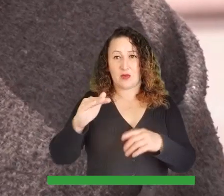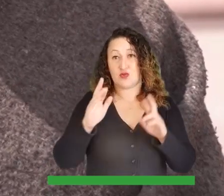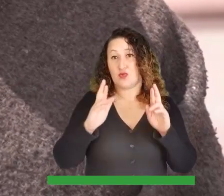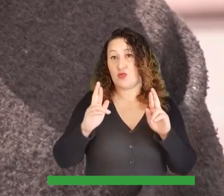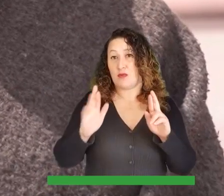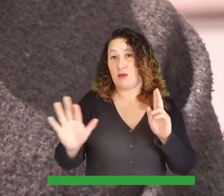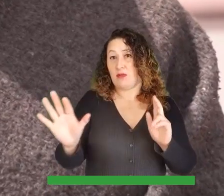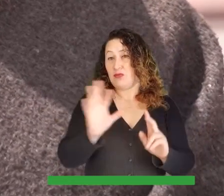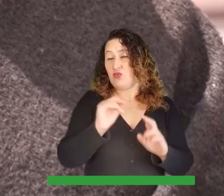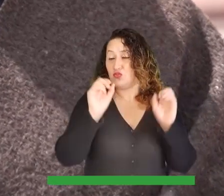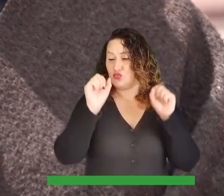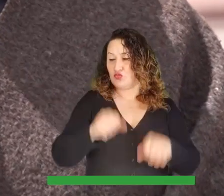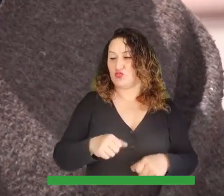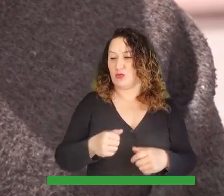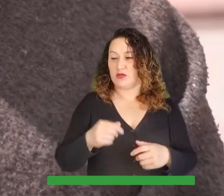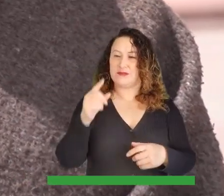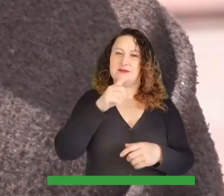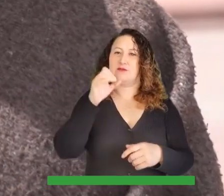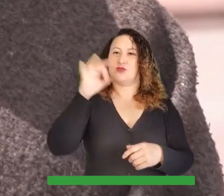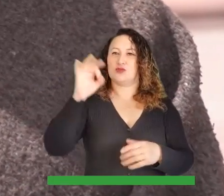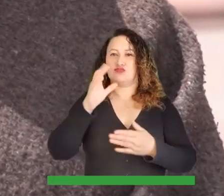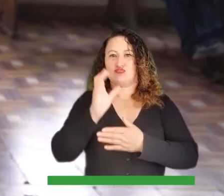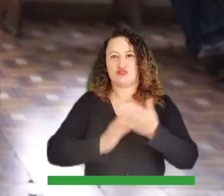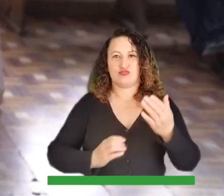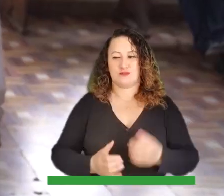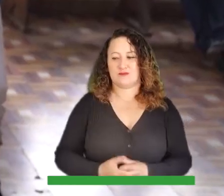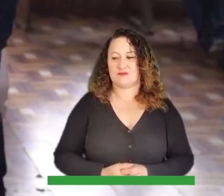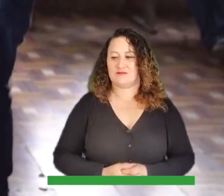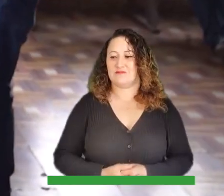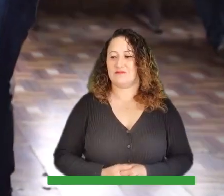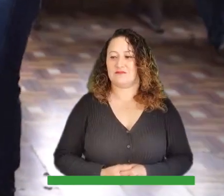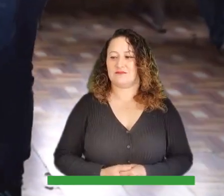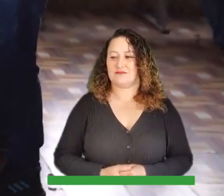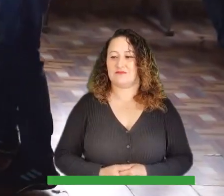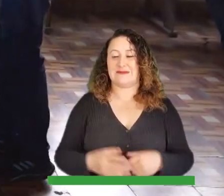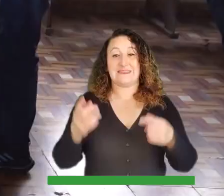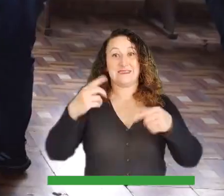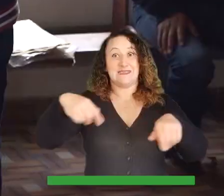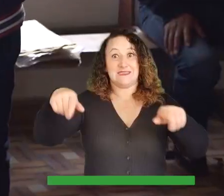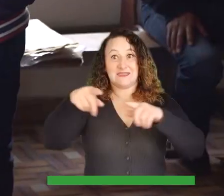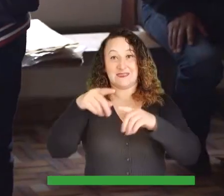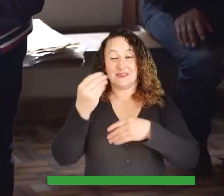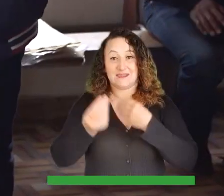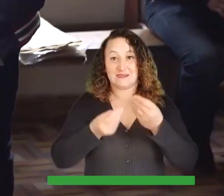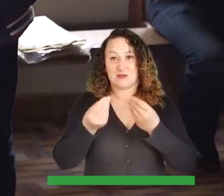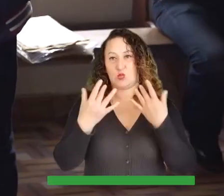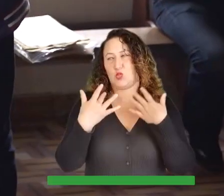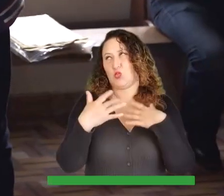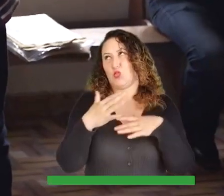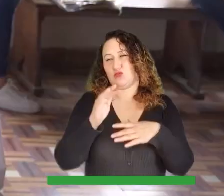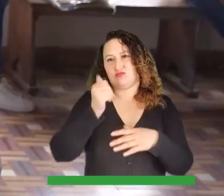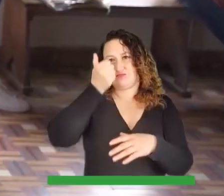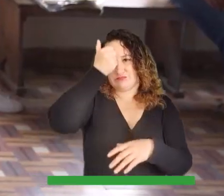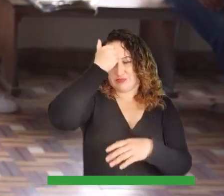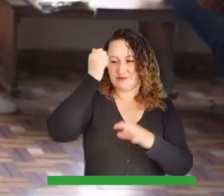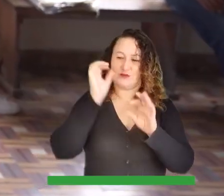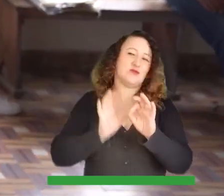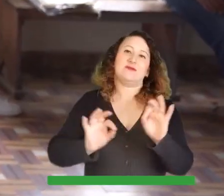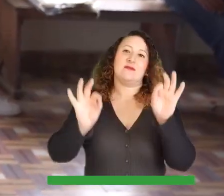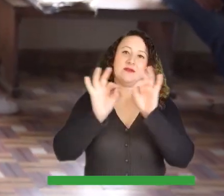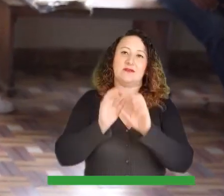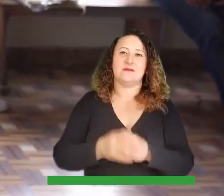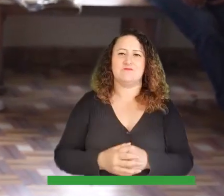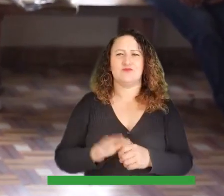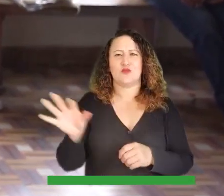a que ojalá todo, pues el 100% nos certifiquemos. Recordando que lo que ustedes hicieron es digno de admirar. Y para